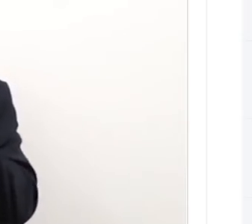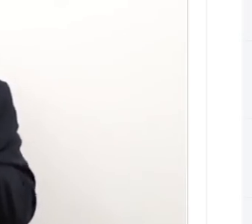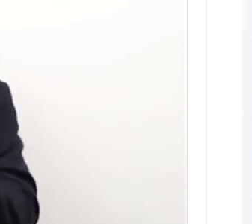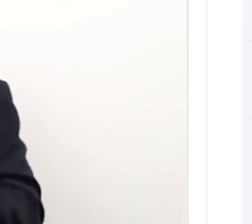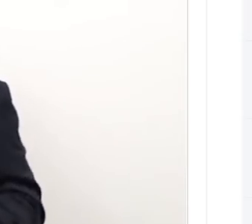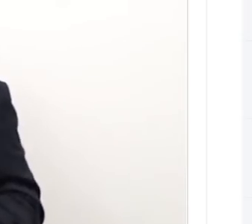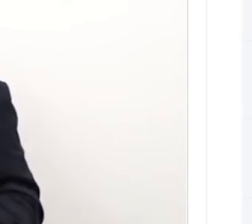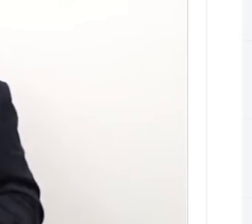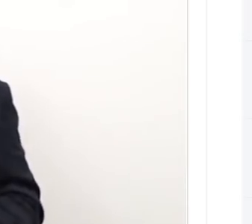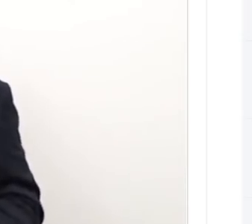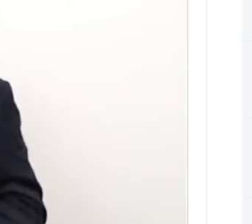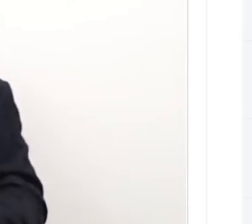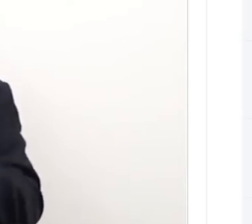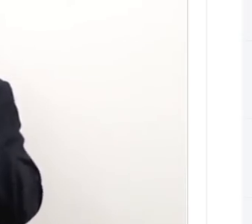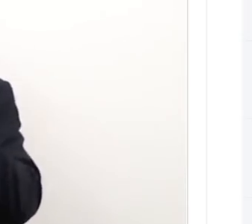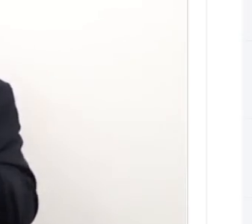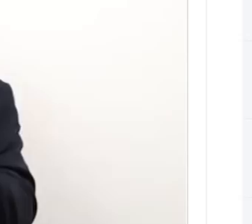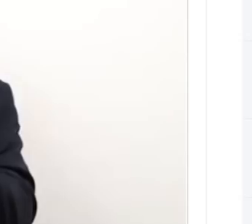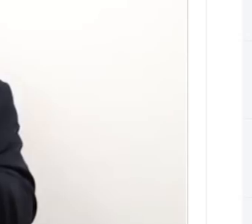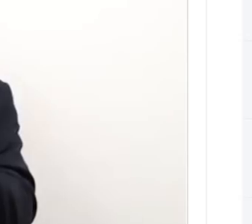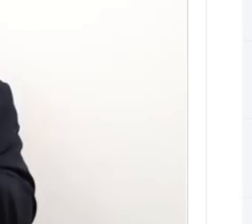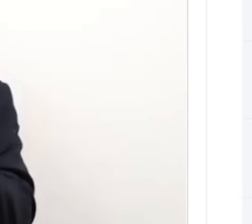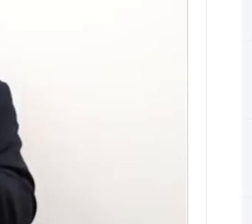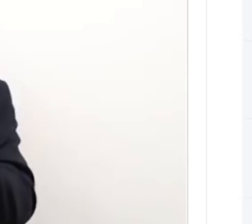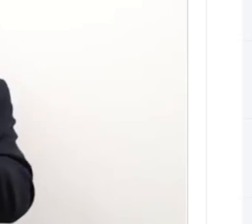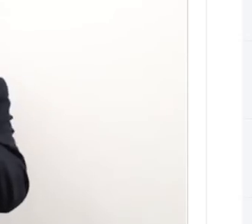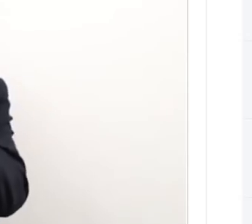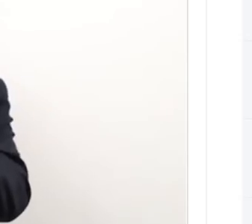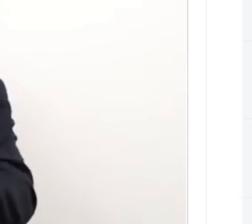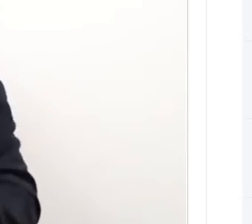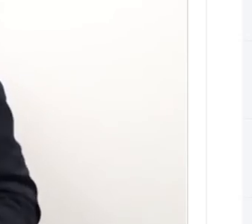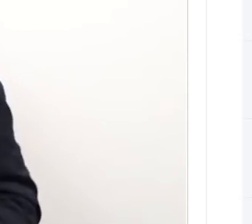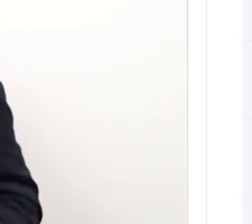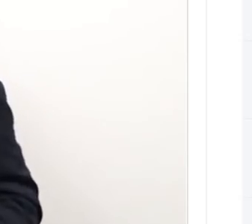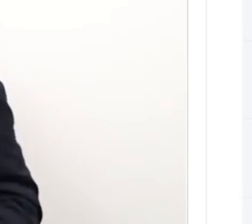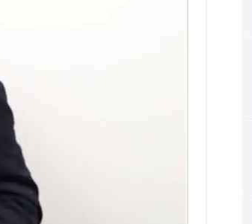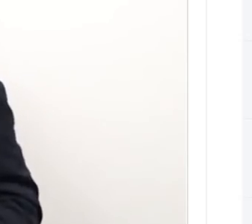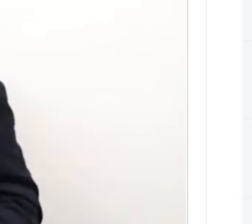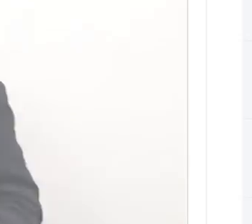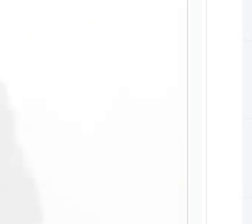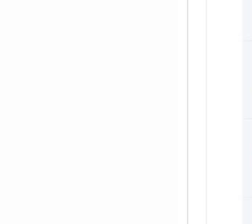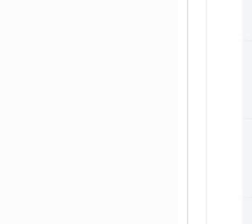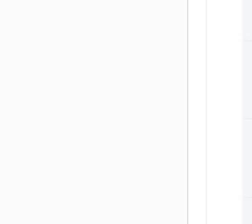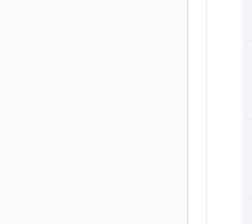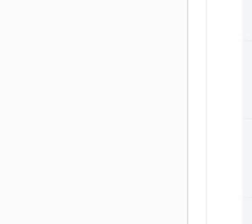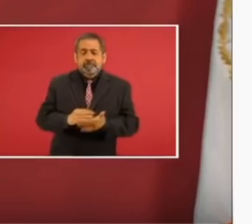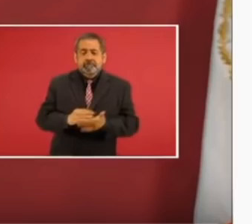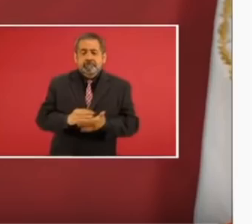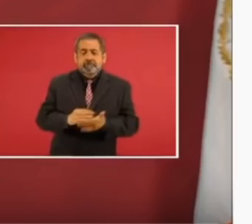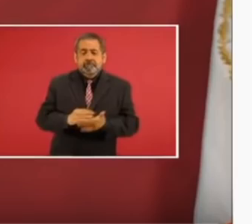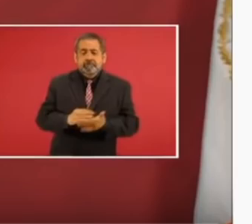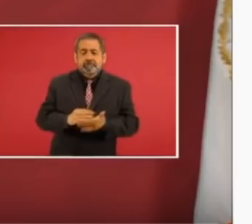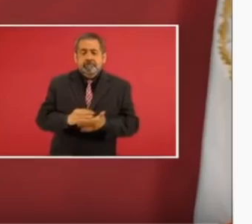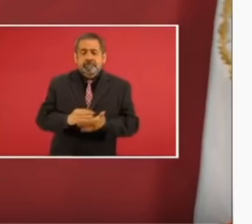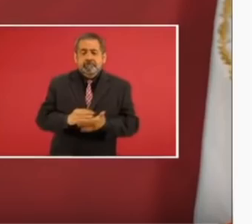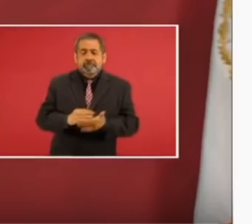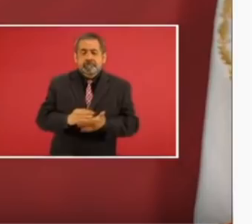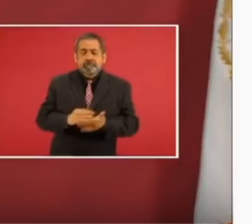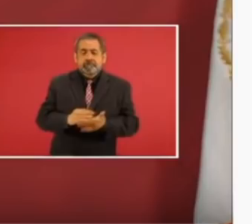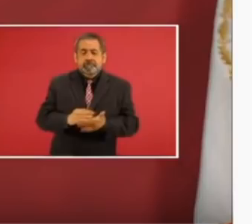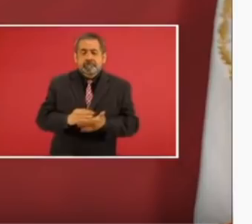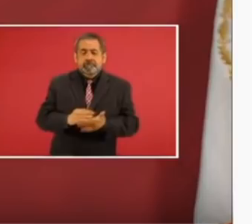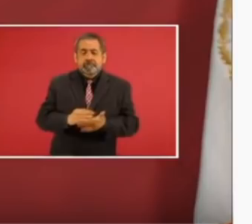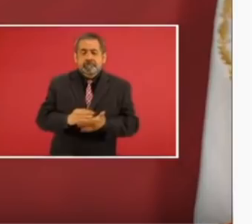actúe como jefe de gobierno, con alturas de jefe de Estado, tome ya las decisiones. ¿Ya se fijó en los